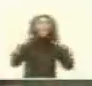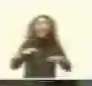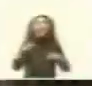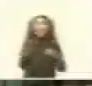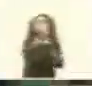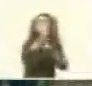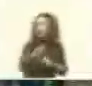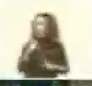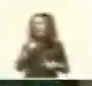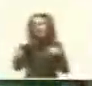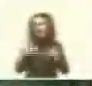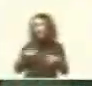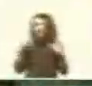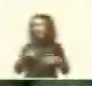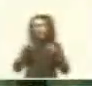complicado.